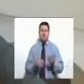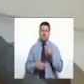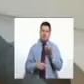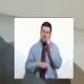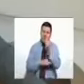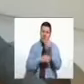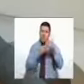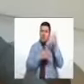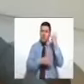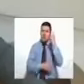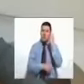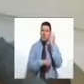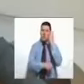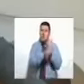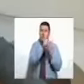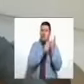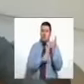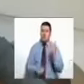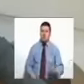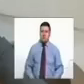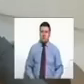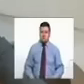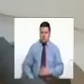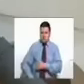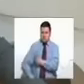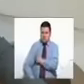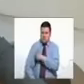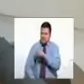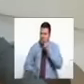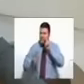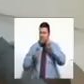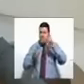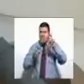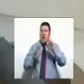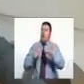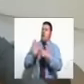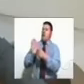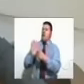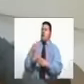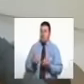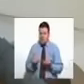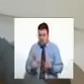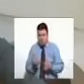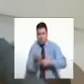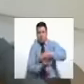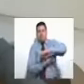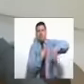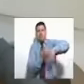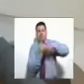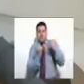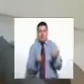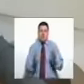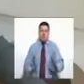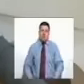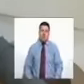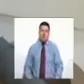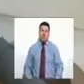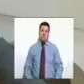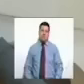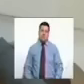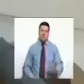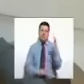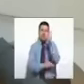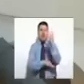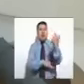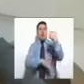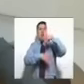fiscal, que hace 2, 3 años debió el ministro investigar y aclararle al país. Y miren el escándalo en que andamos hoy, no se sabe dónde va a